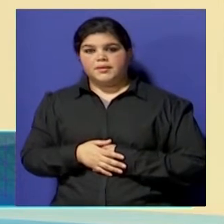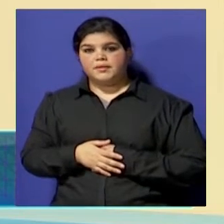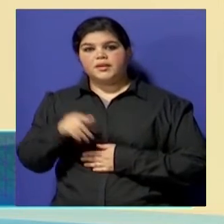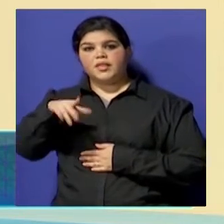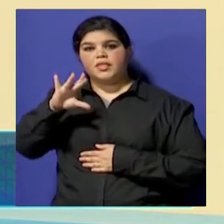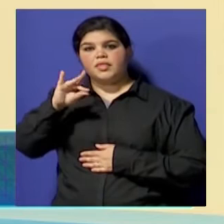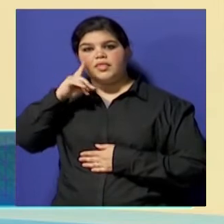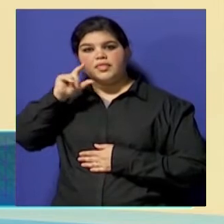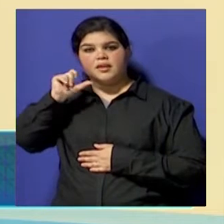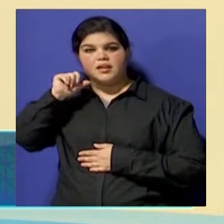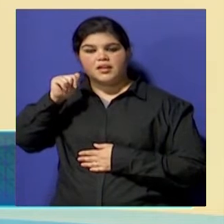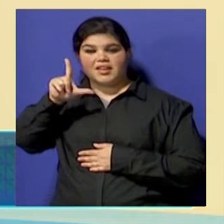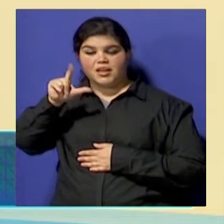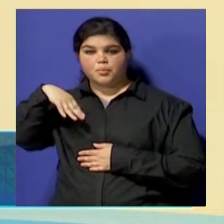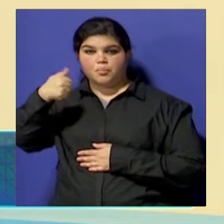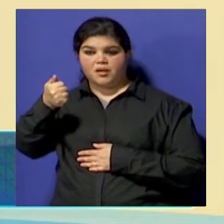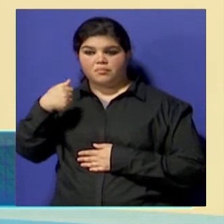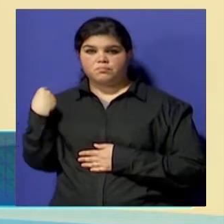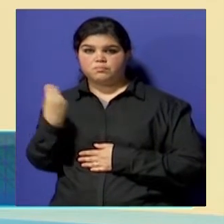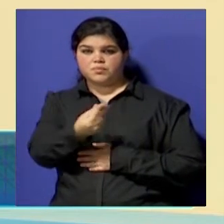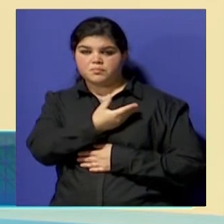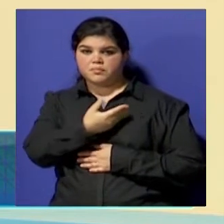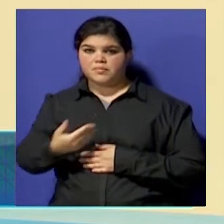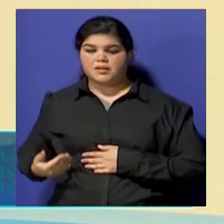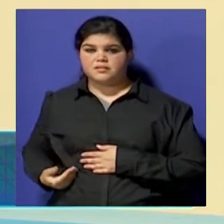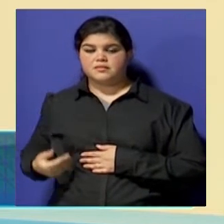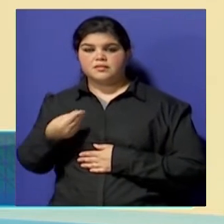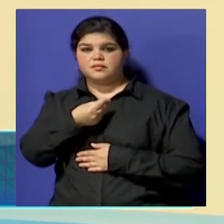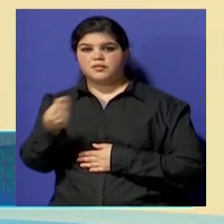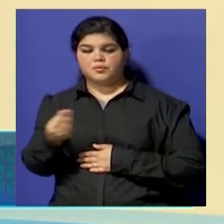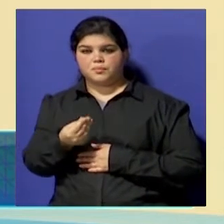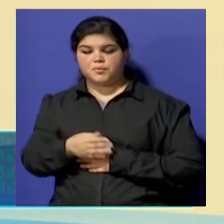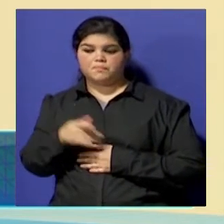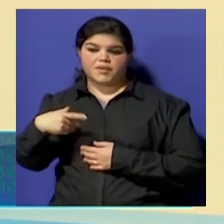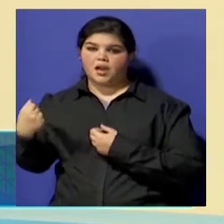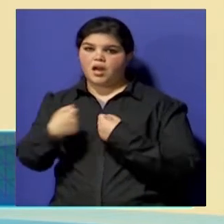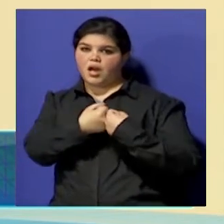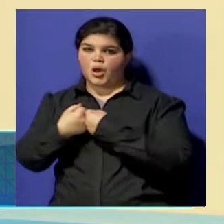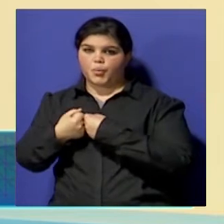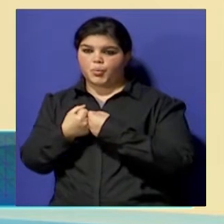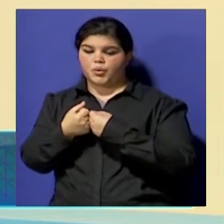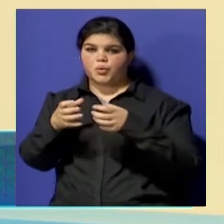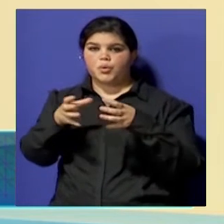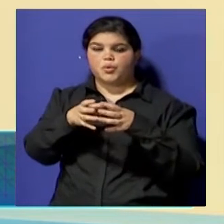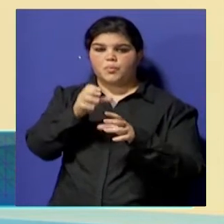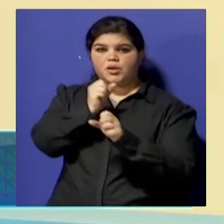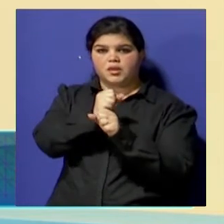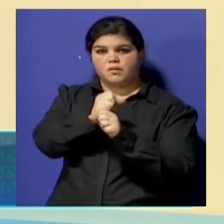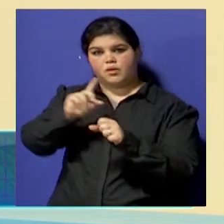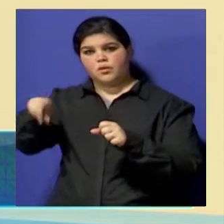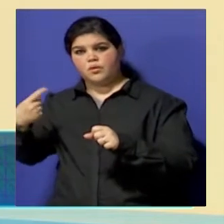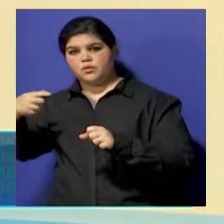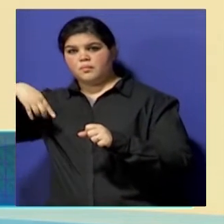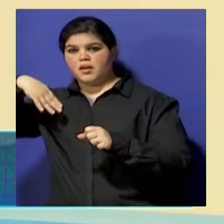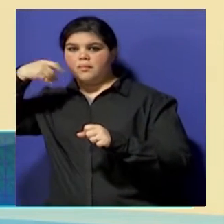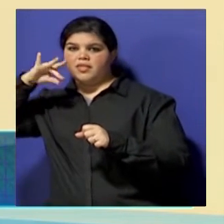Dilma llega a la presidencia a través de un acuerdo que hay entre el Partido de los Trabajadores con el